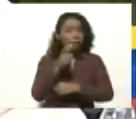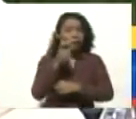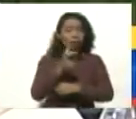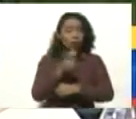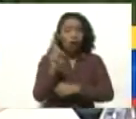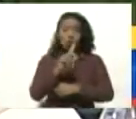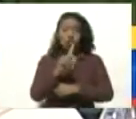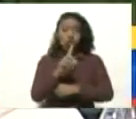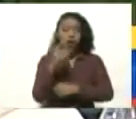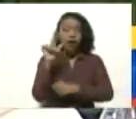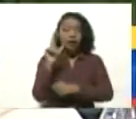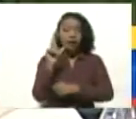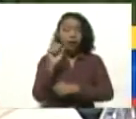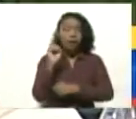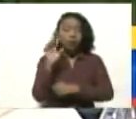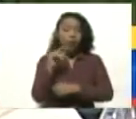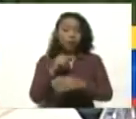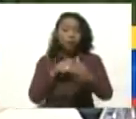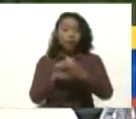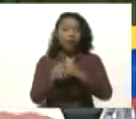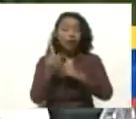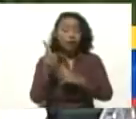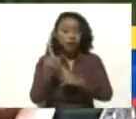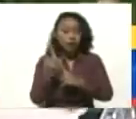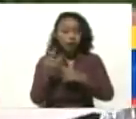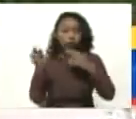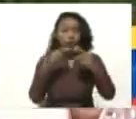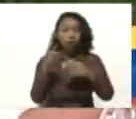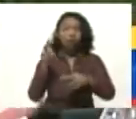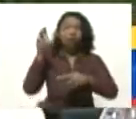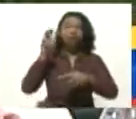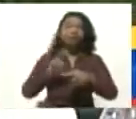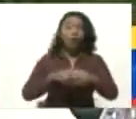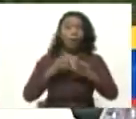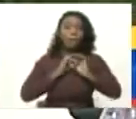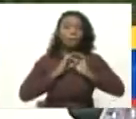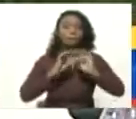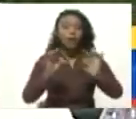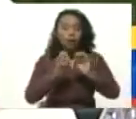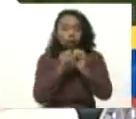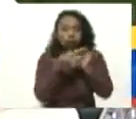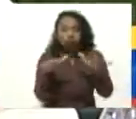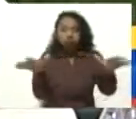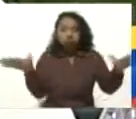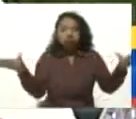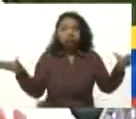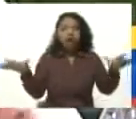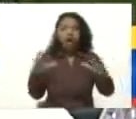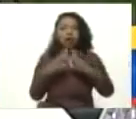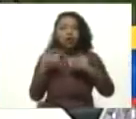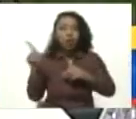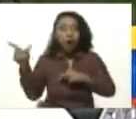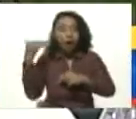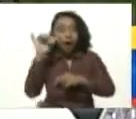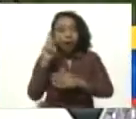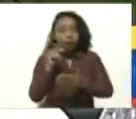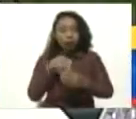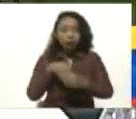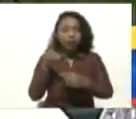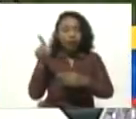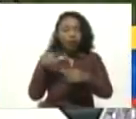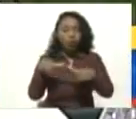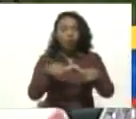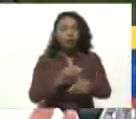no haber tenido el semáforo, hubiesen entrado al restaurante, hubiesen contagiado prácticamente a todos quienes se encontraban en el